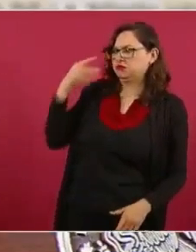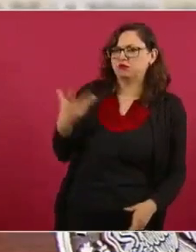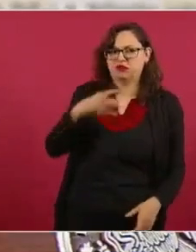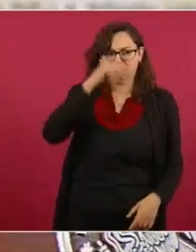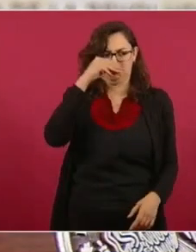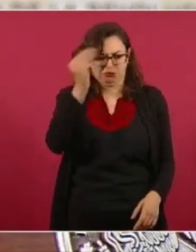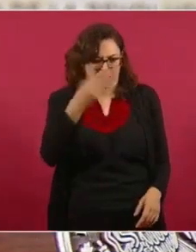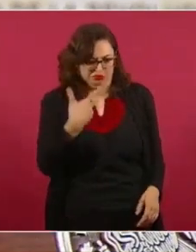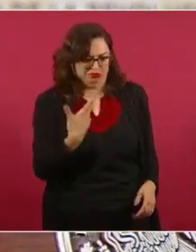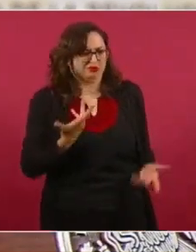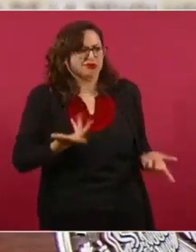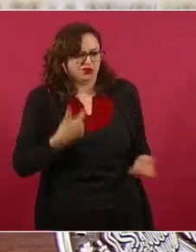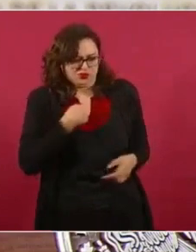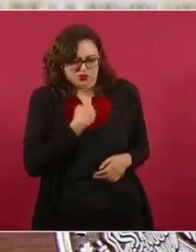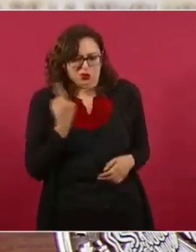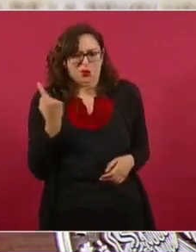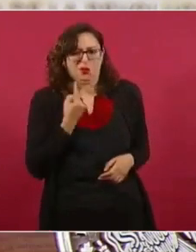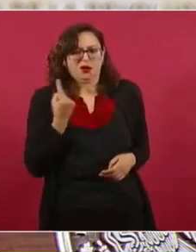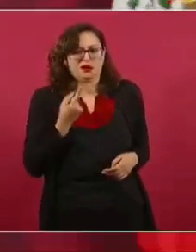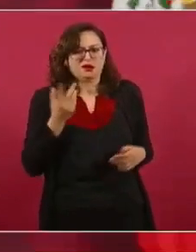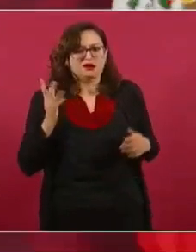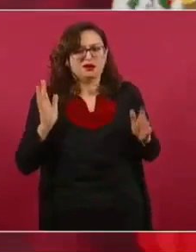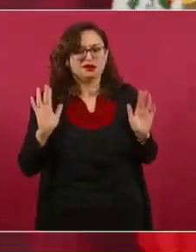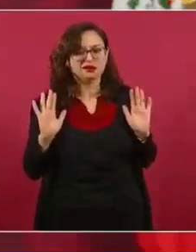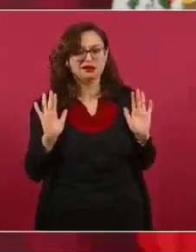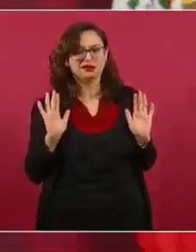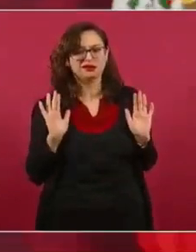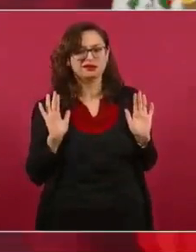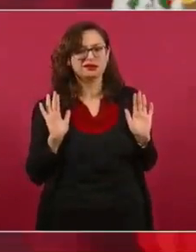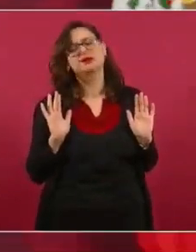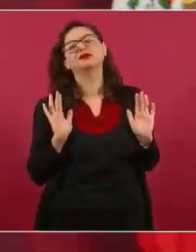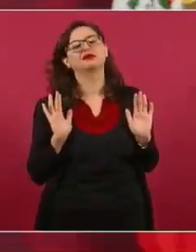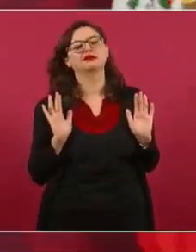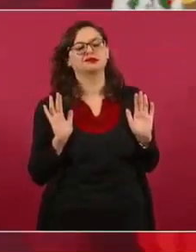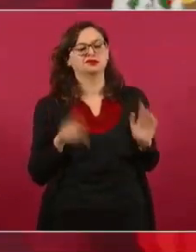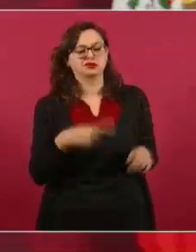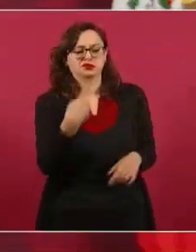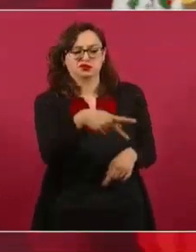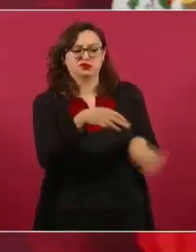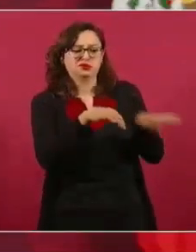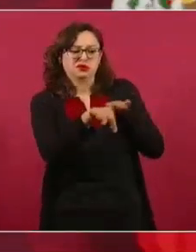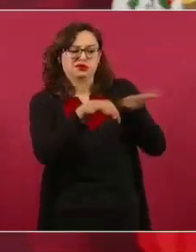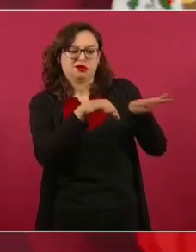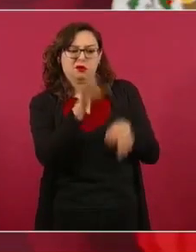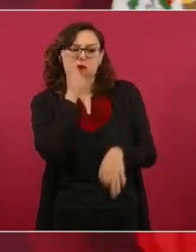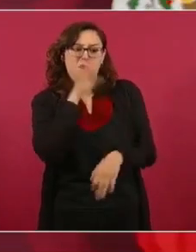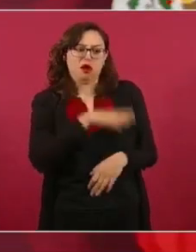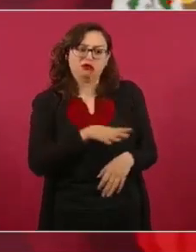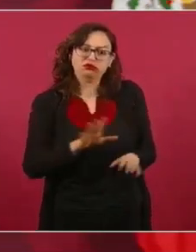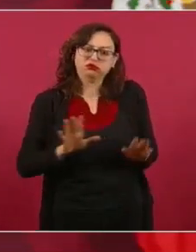Si ellos no hacen su trabajo,